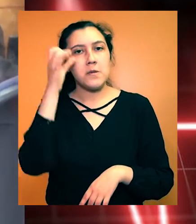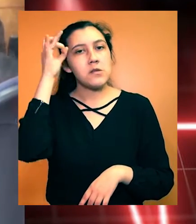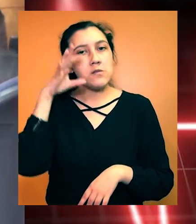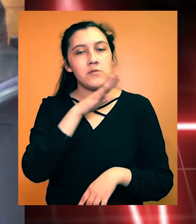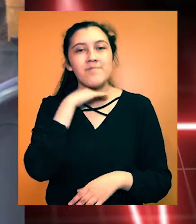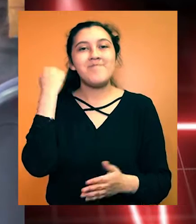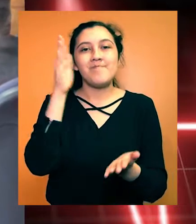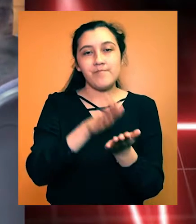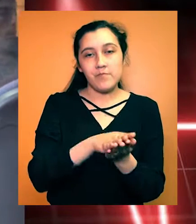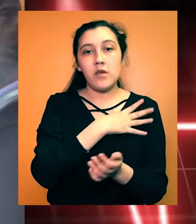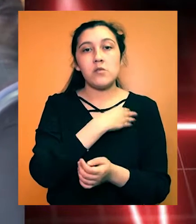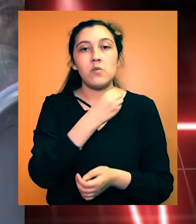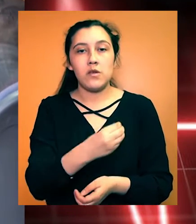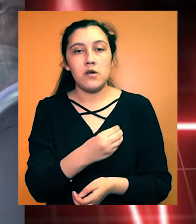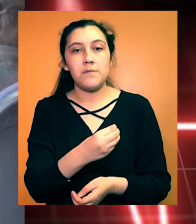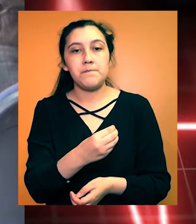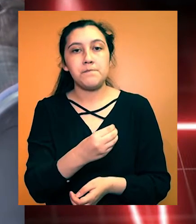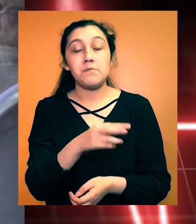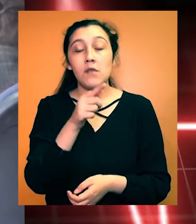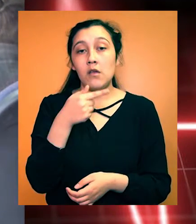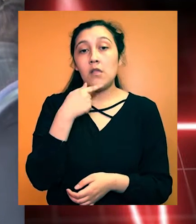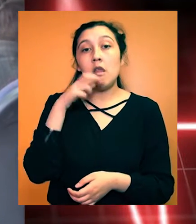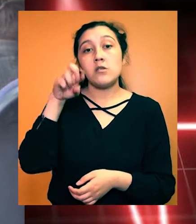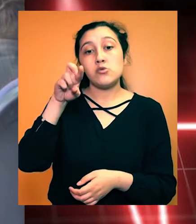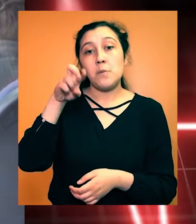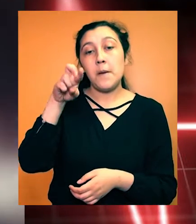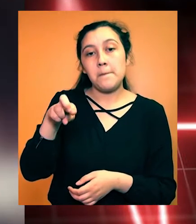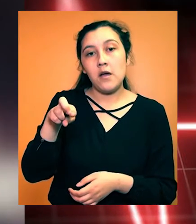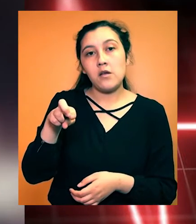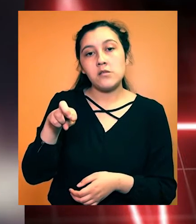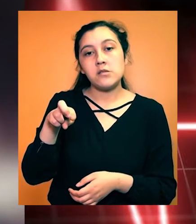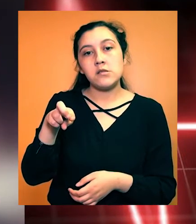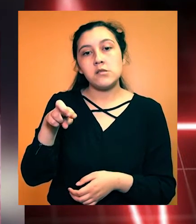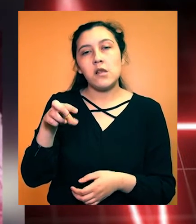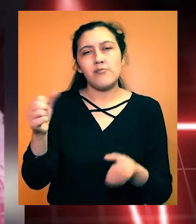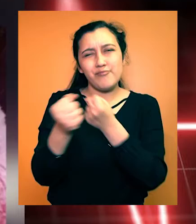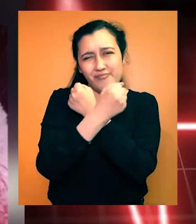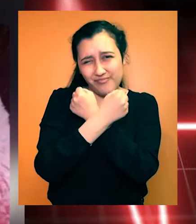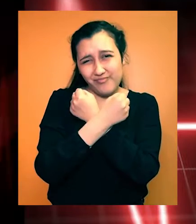condenar a quien era su padre a la pena de presidio perpetuo calificado.